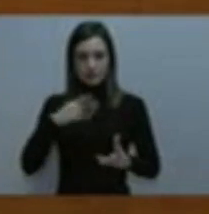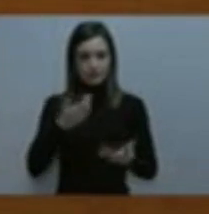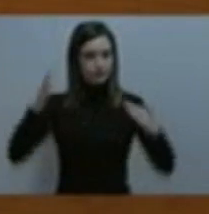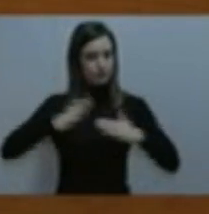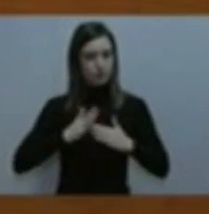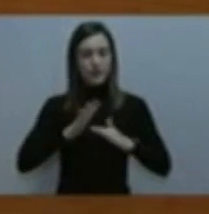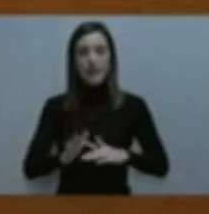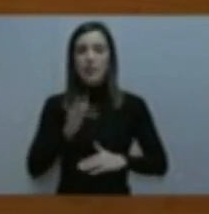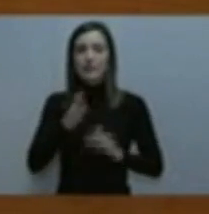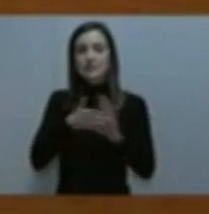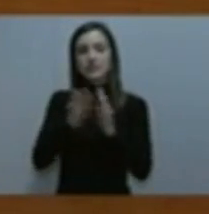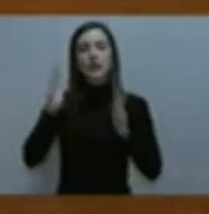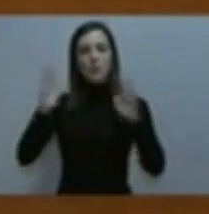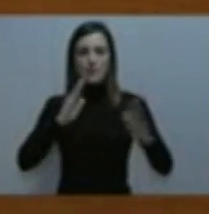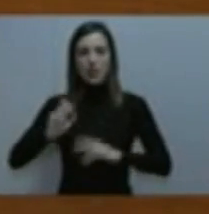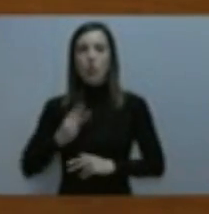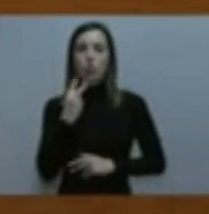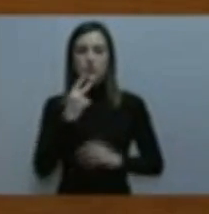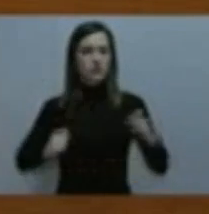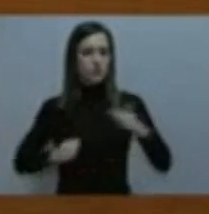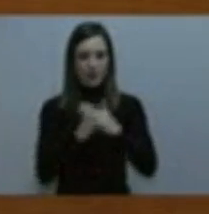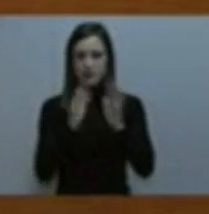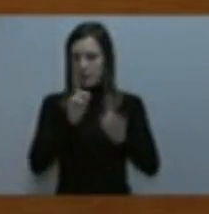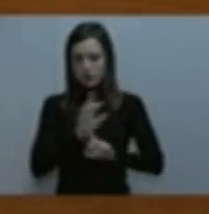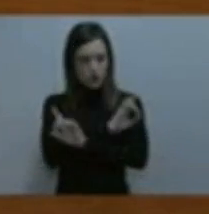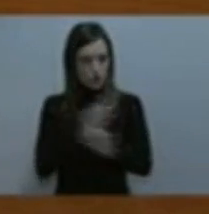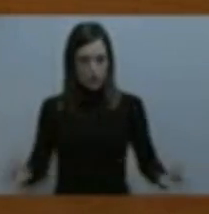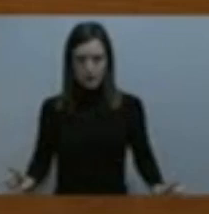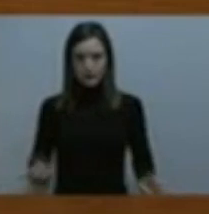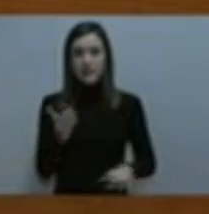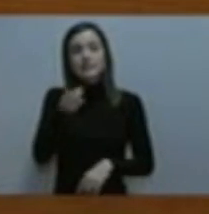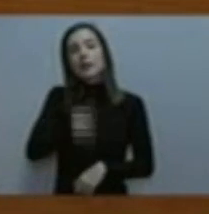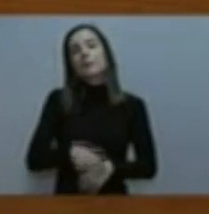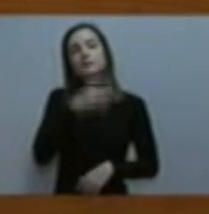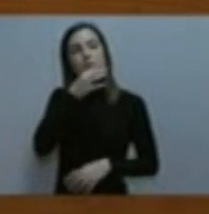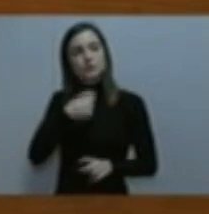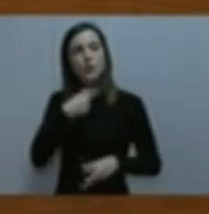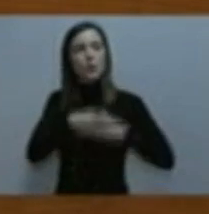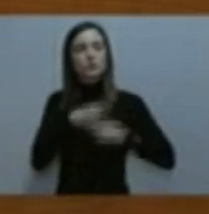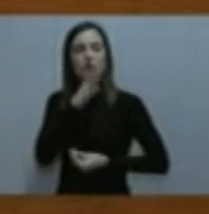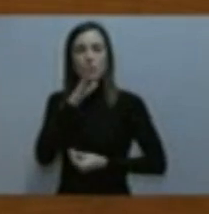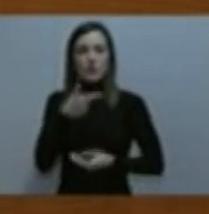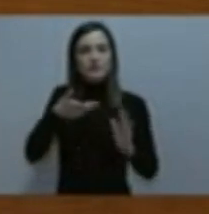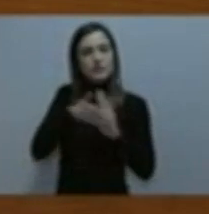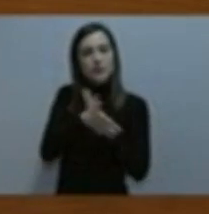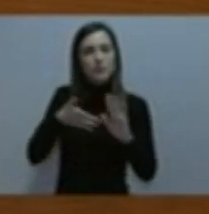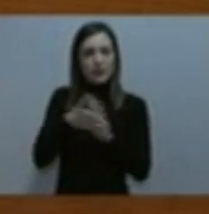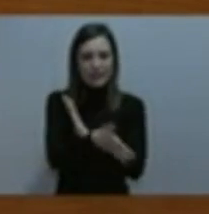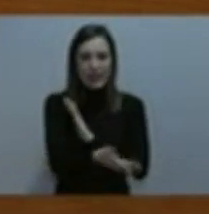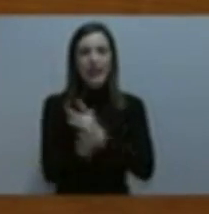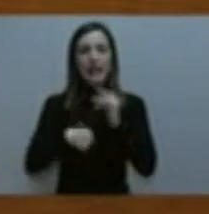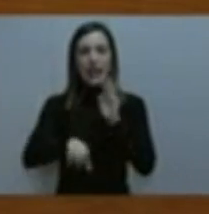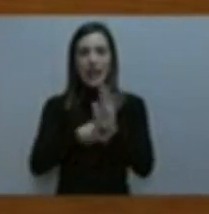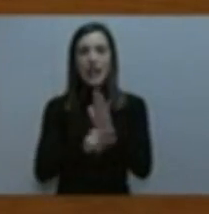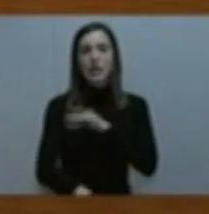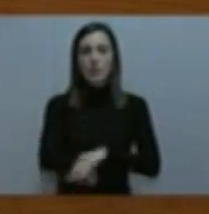un plazo de 2 años. Pero no. También podría utilizar esta intervención para explicar por qué también incumple la Ley de Puertos